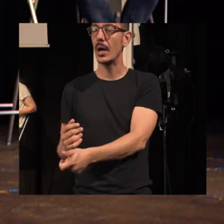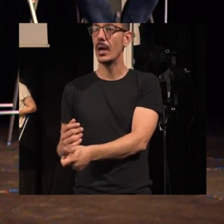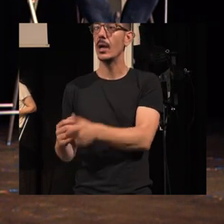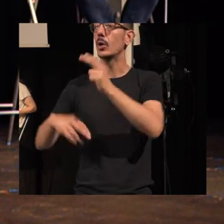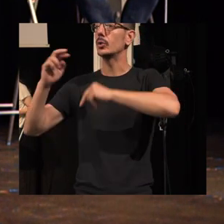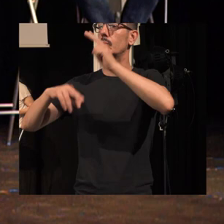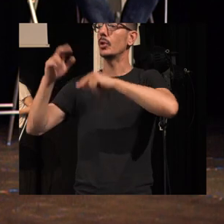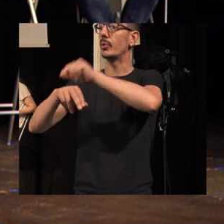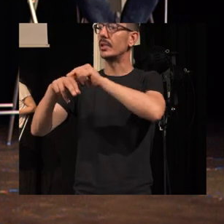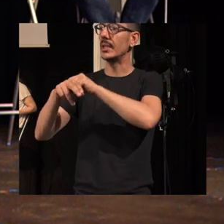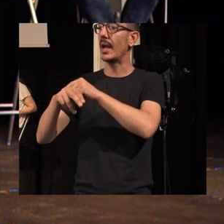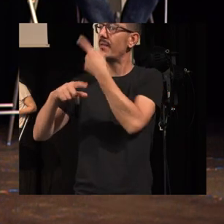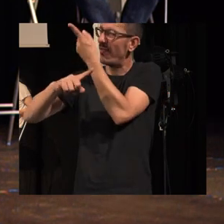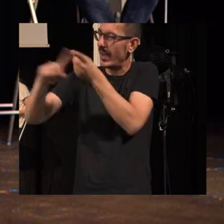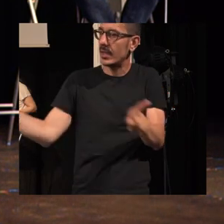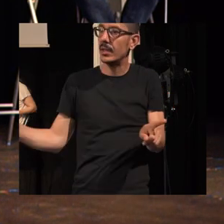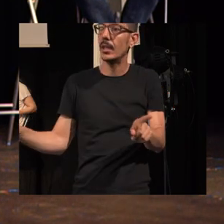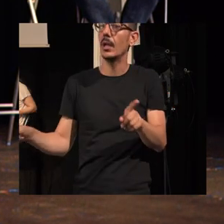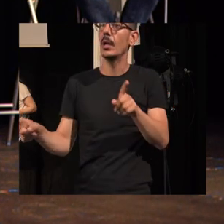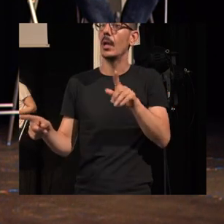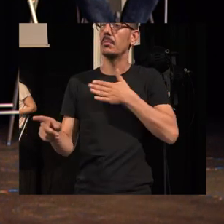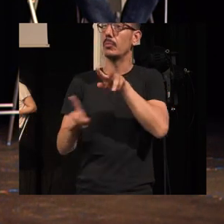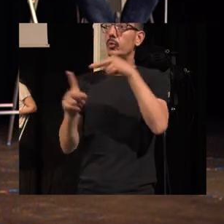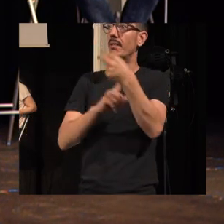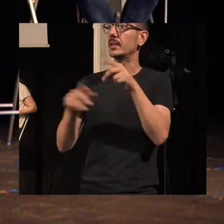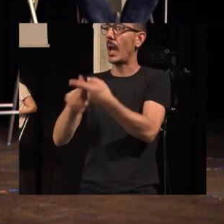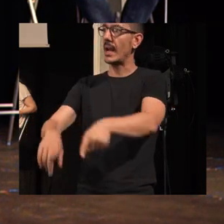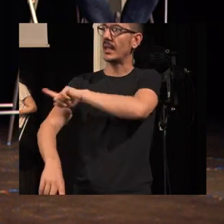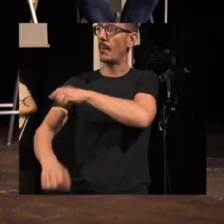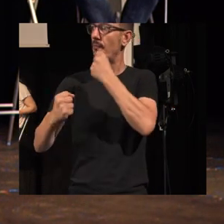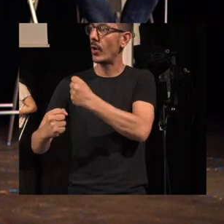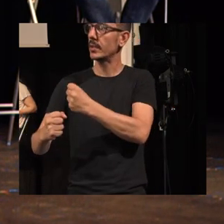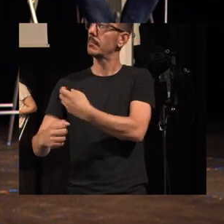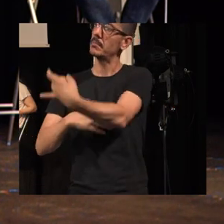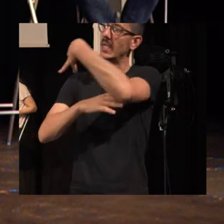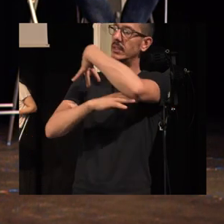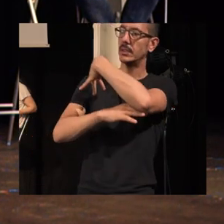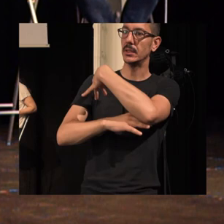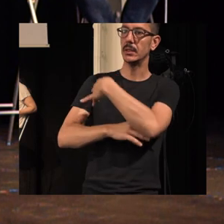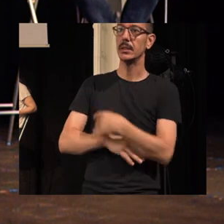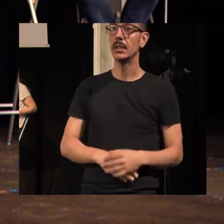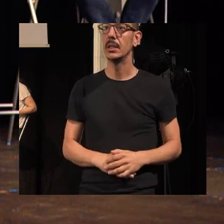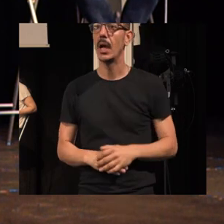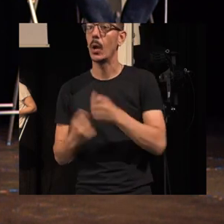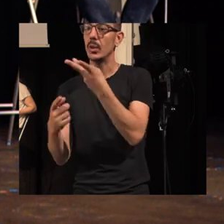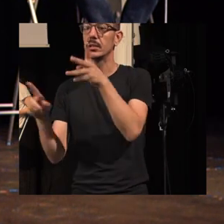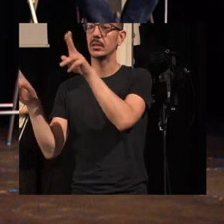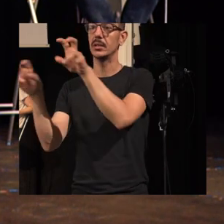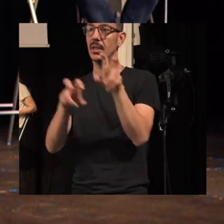construcción política, desde mi punto de vista a veces muchísimo más radical, más potente en algunas